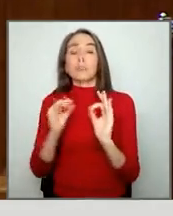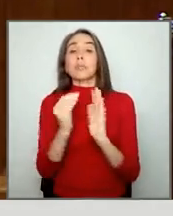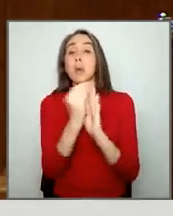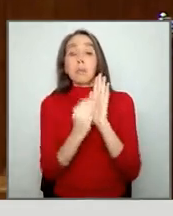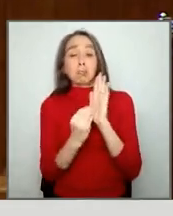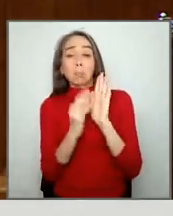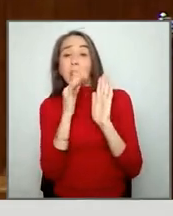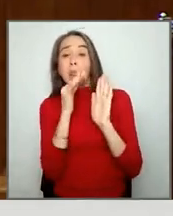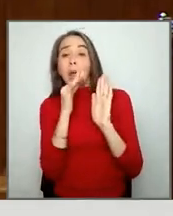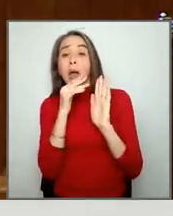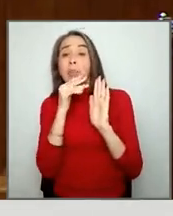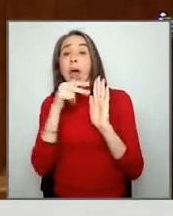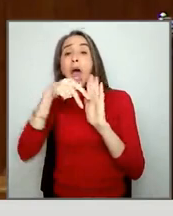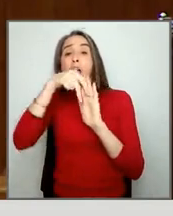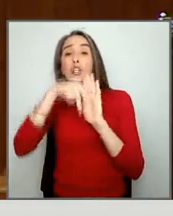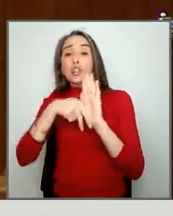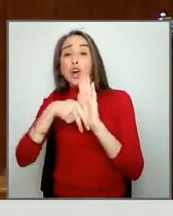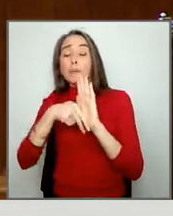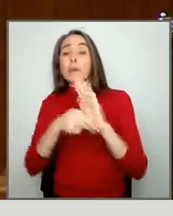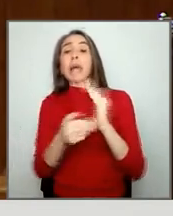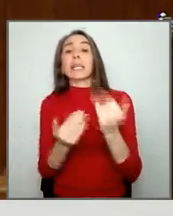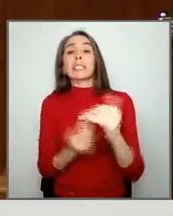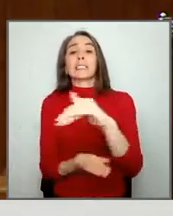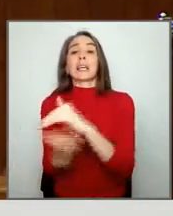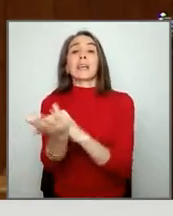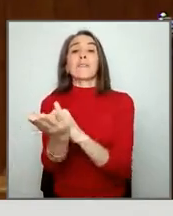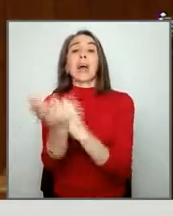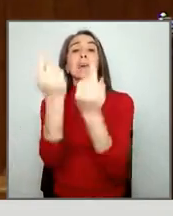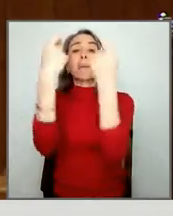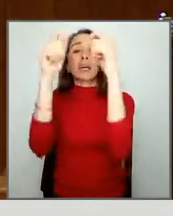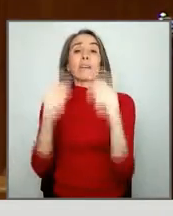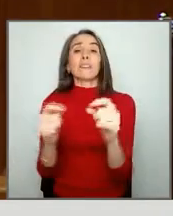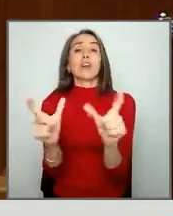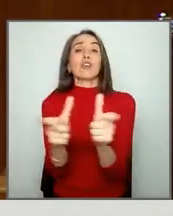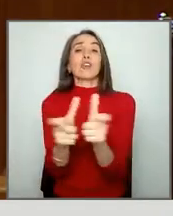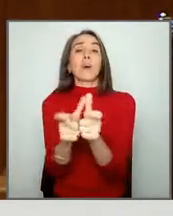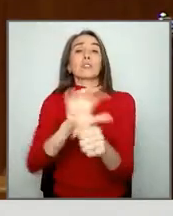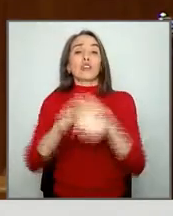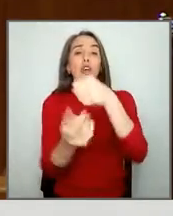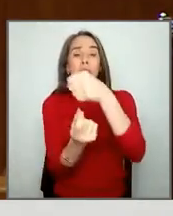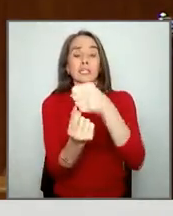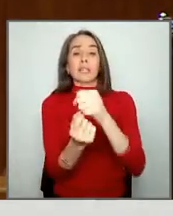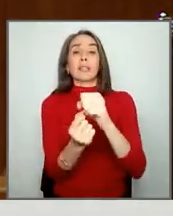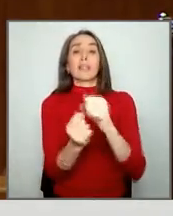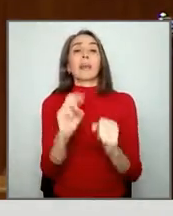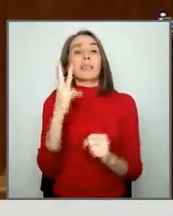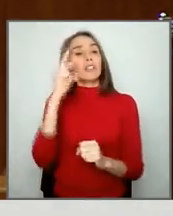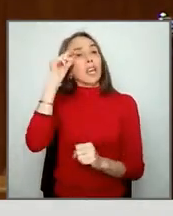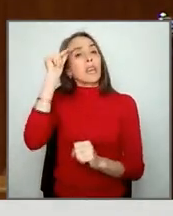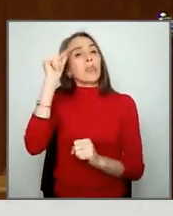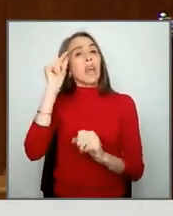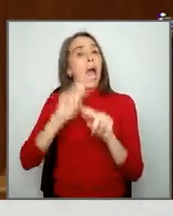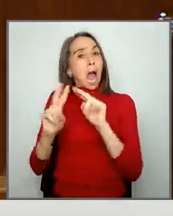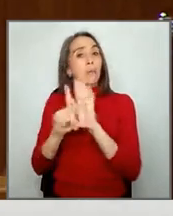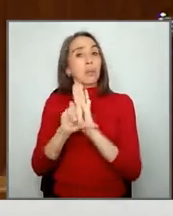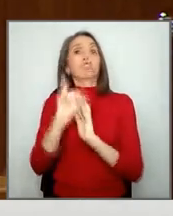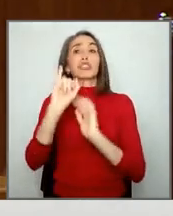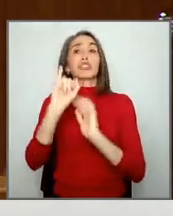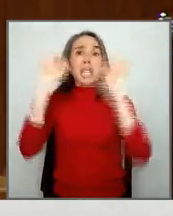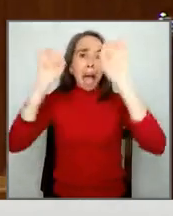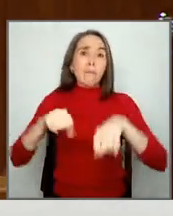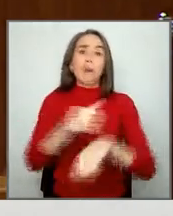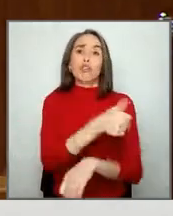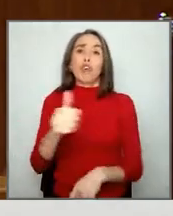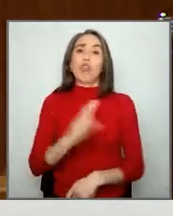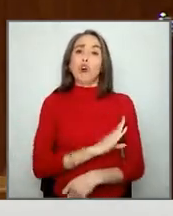requieran ser conocidas por la comisión de Hacienda 3 la idea de legislar fue aprobada por la unanimidad con los votos